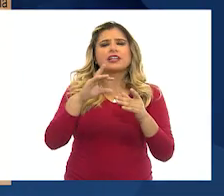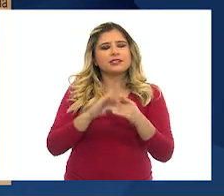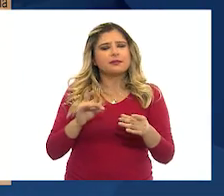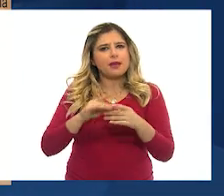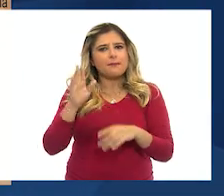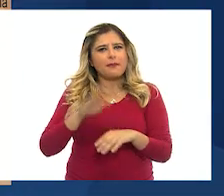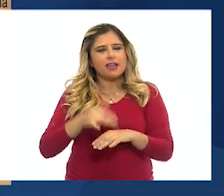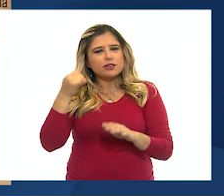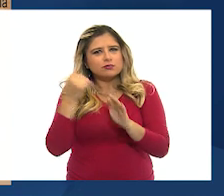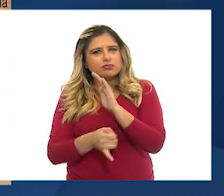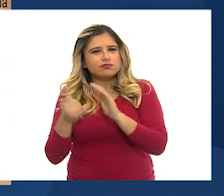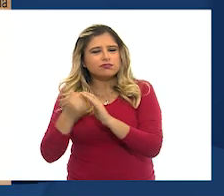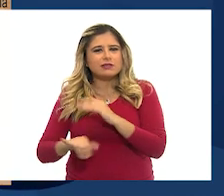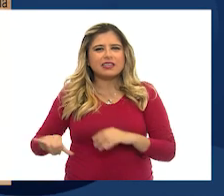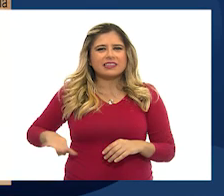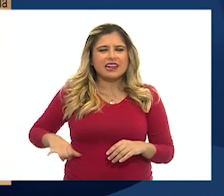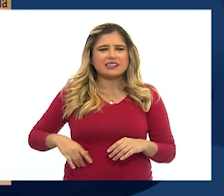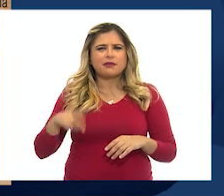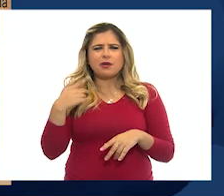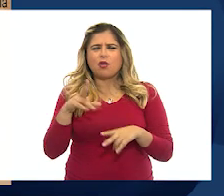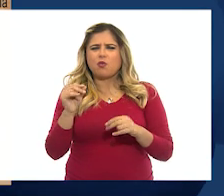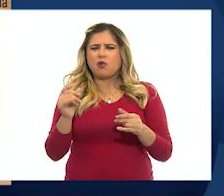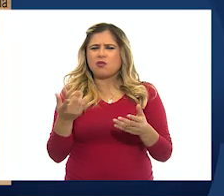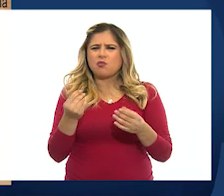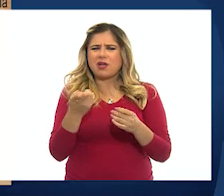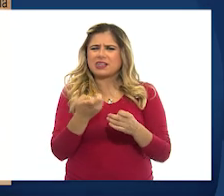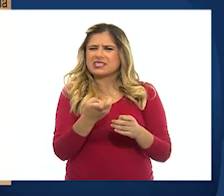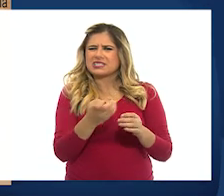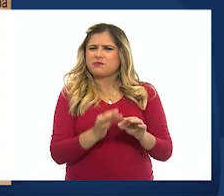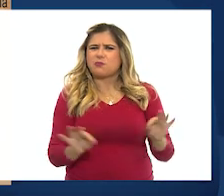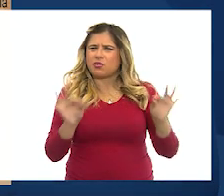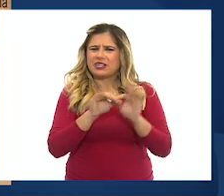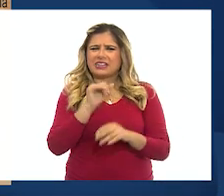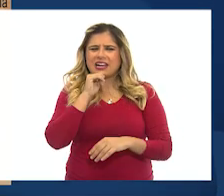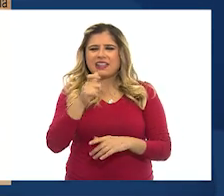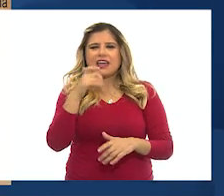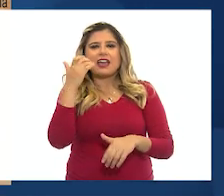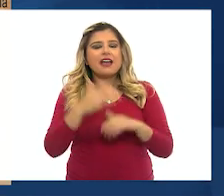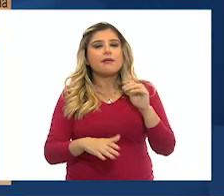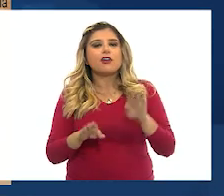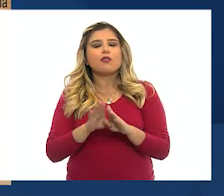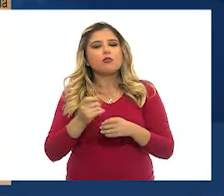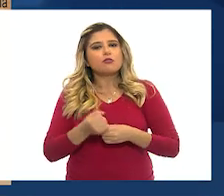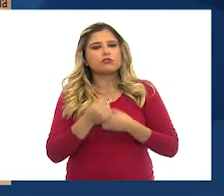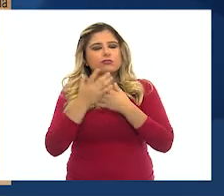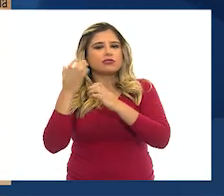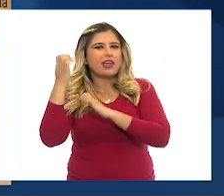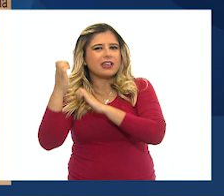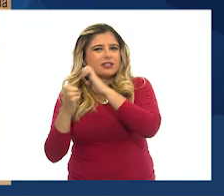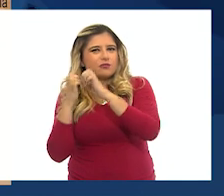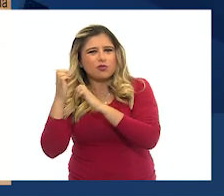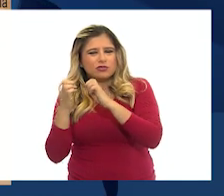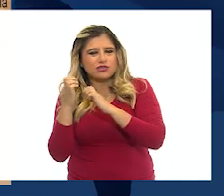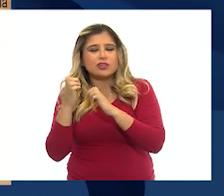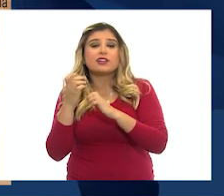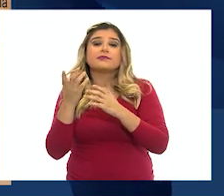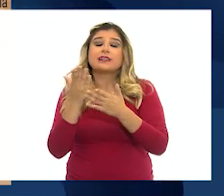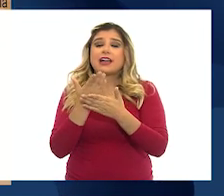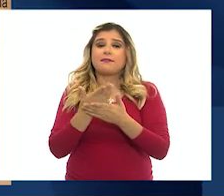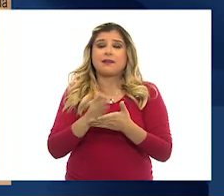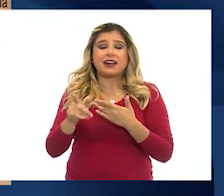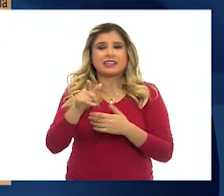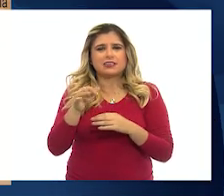muchas cosas interesantes pero irrelevantes para la pregunta y finalmente concluye con una simple exposición del fenómeno. Además,